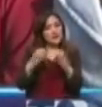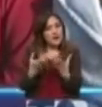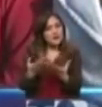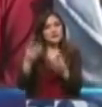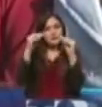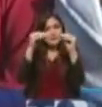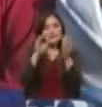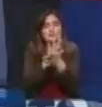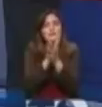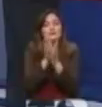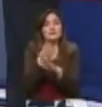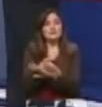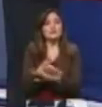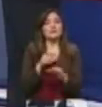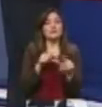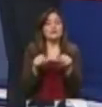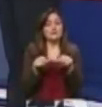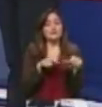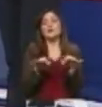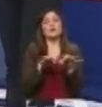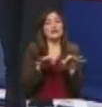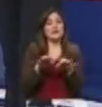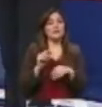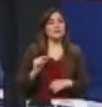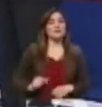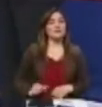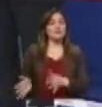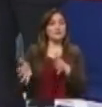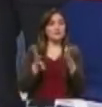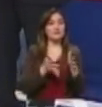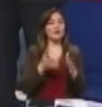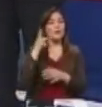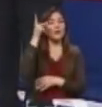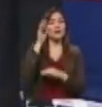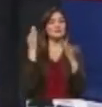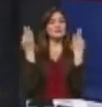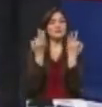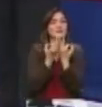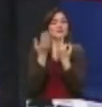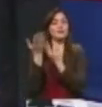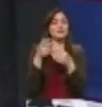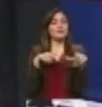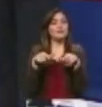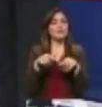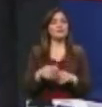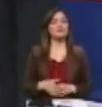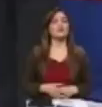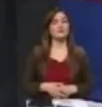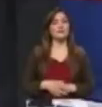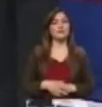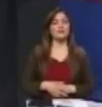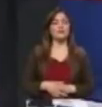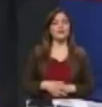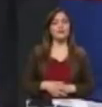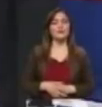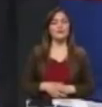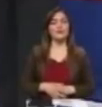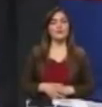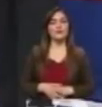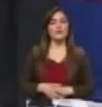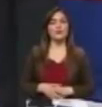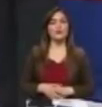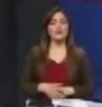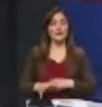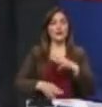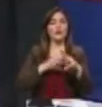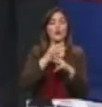Bueno, ya les contamos más detalles. Claro que sí, Joana. Enseguida escuchamos también a los padres de familia de estos chicos de esta institución educativa. Ale Boada,